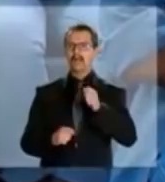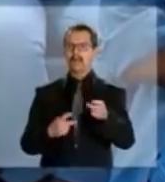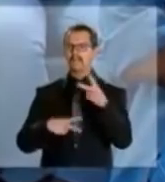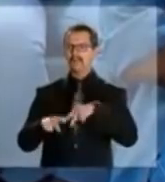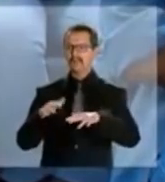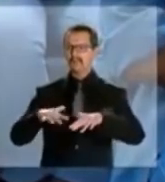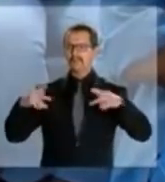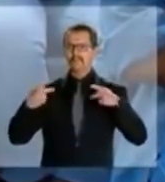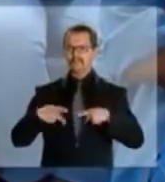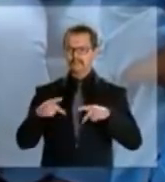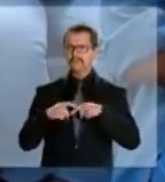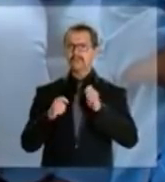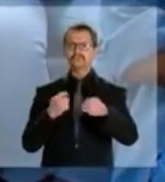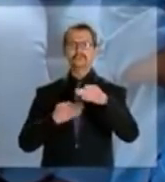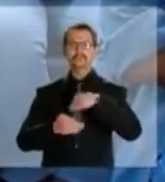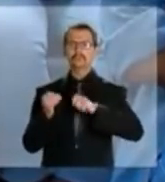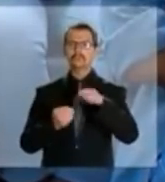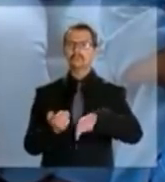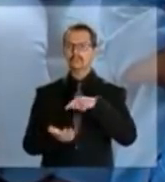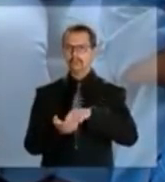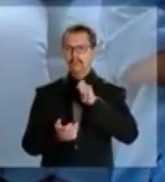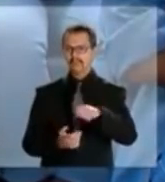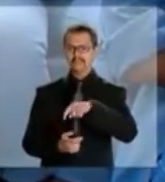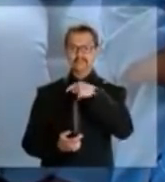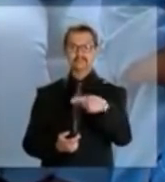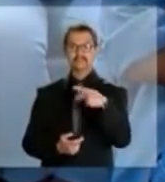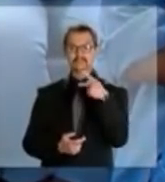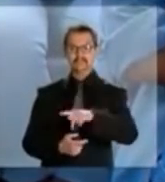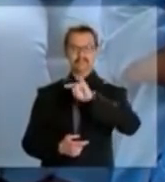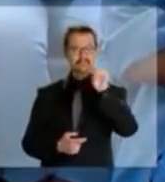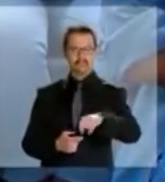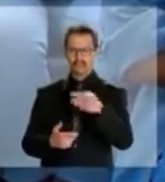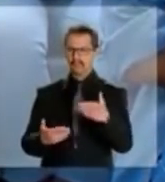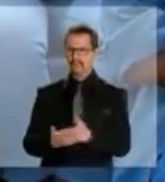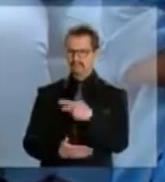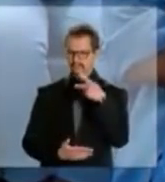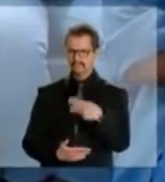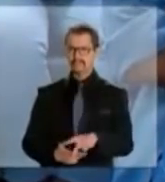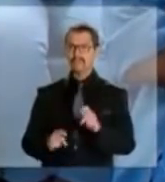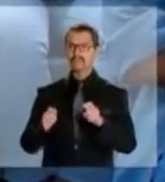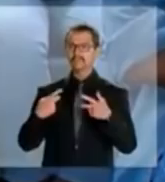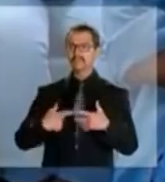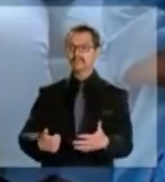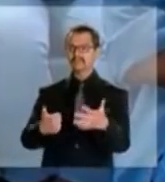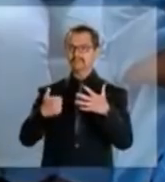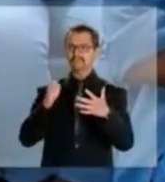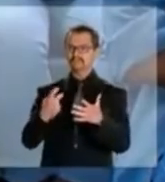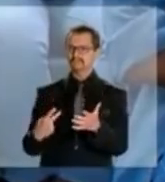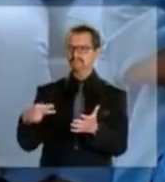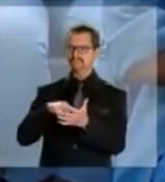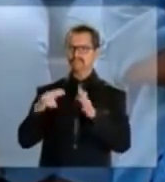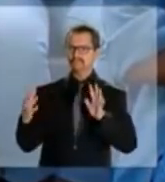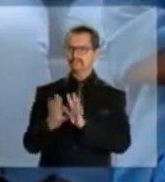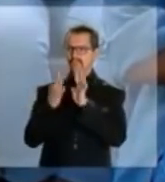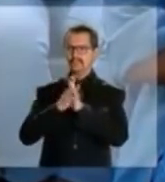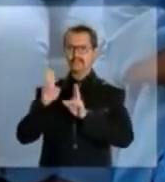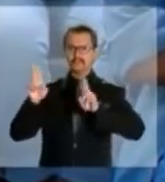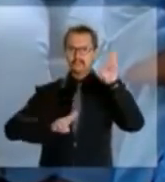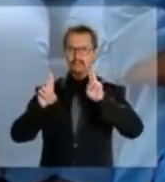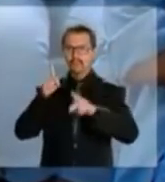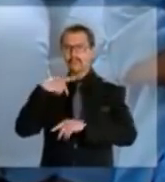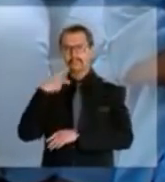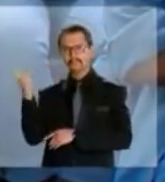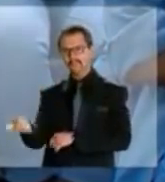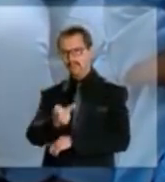son de tijuana y seis de ellos harán de vio a dos y con libertad absoluta una pregunta que deberán responder directamente los candidatos